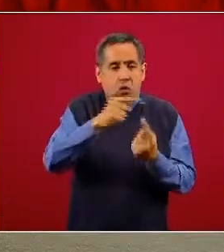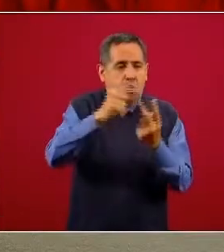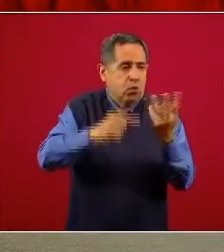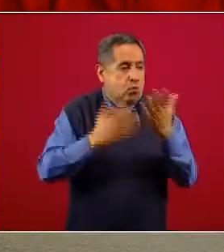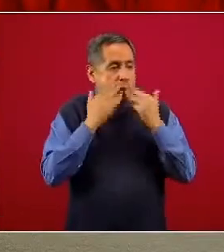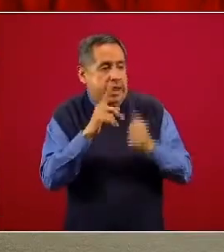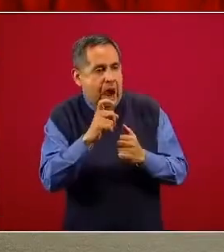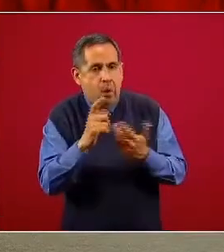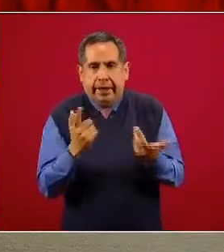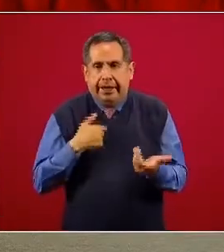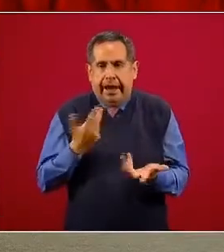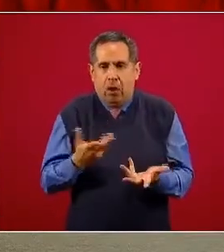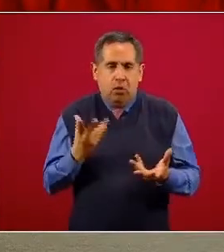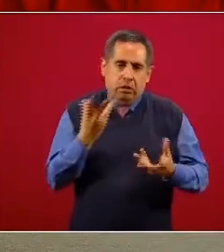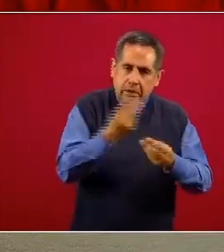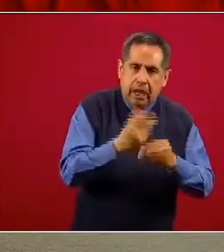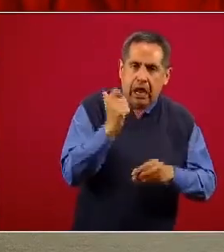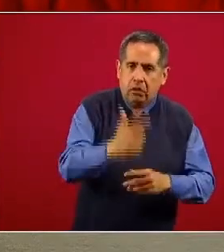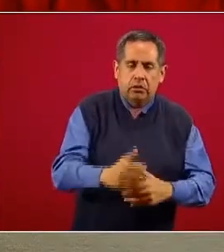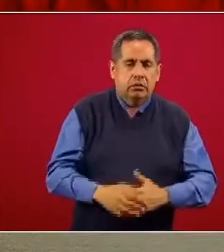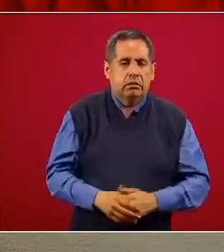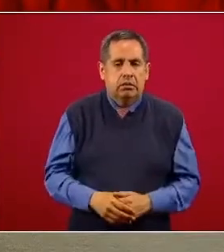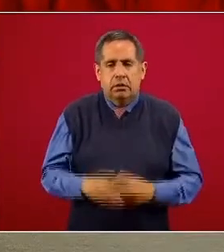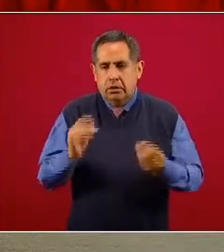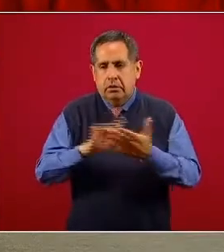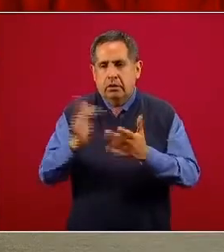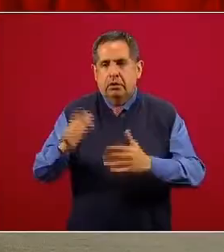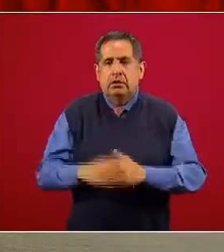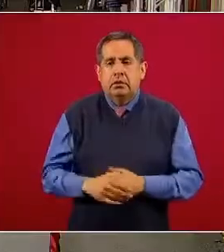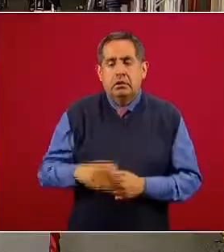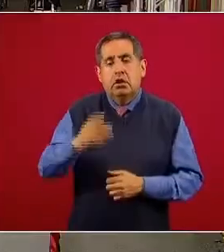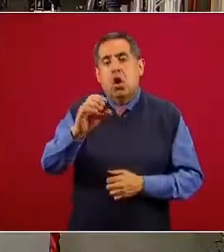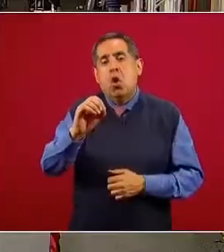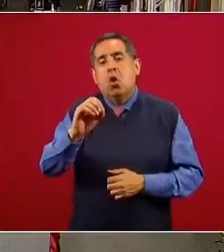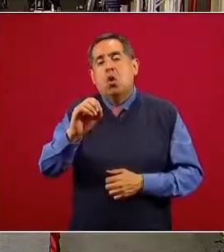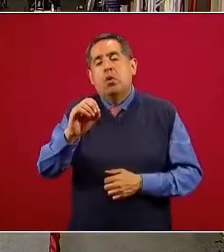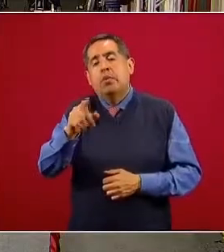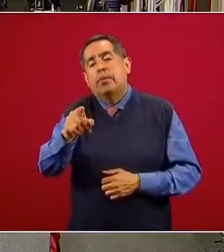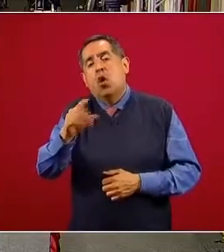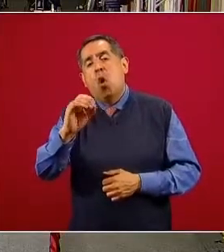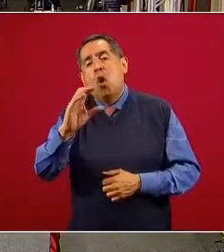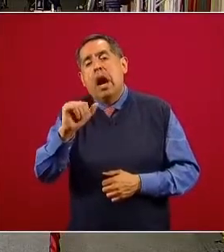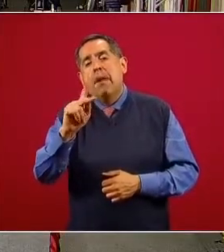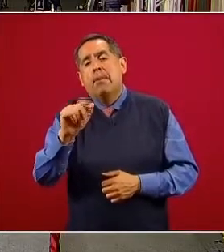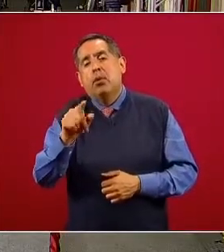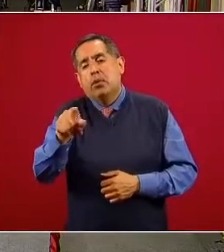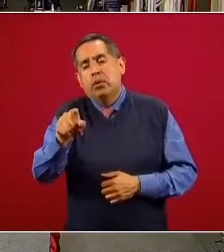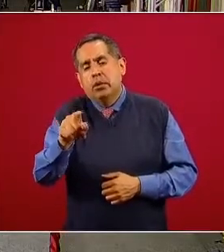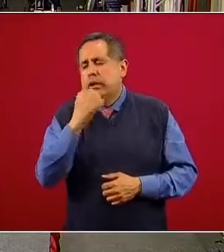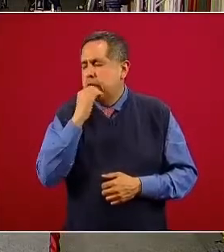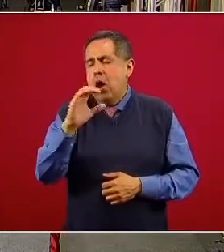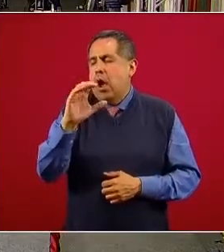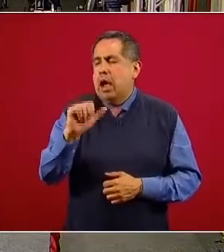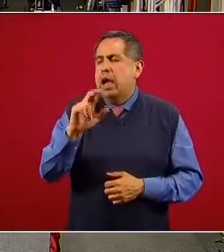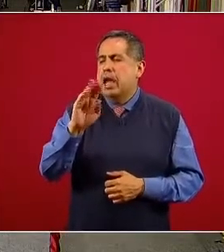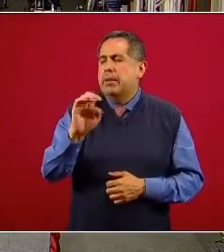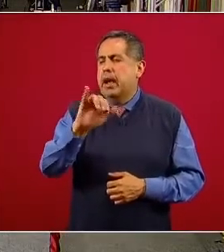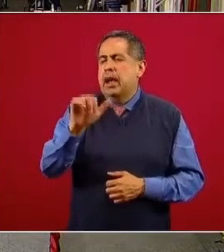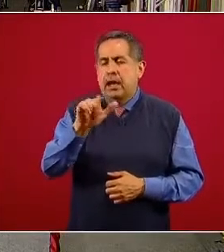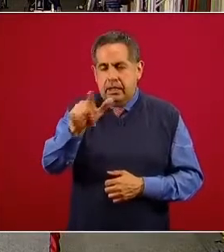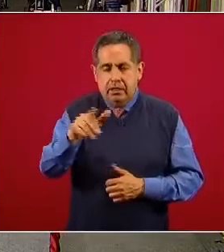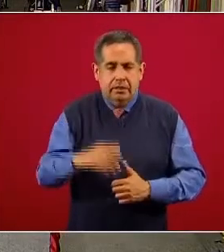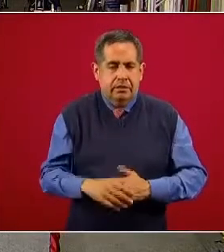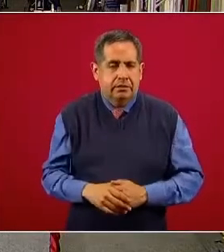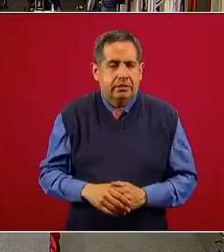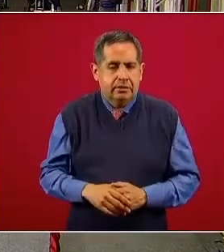mitigación de la desigualdad social. Muchas gracias. Otilia Ocampo, de Carvajal, perdón, Otilia Carvajal, Diario La Sí,